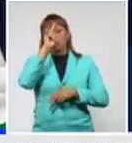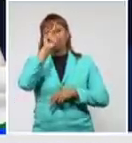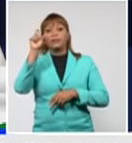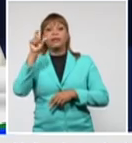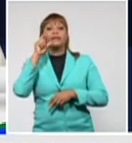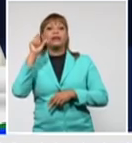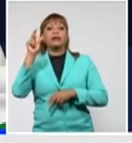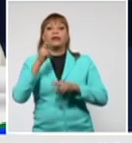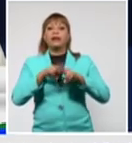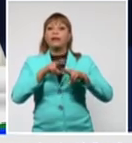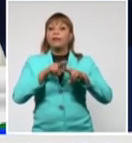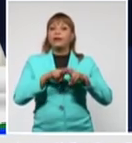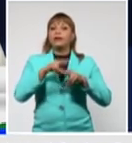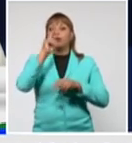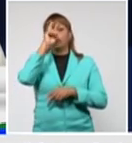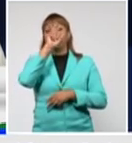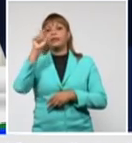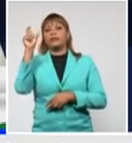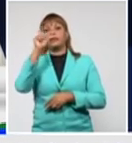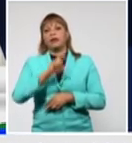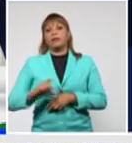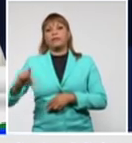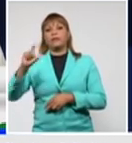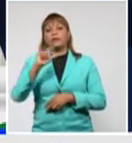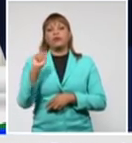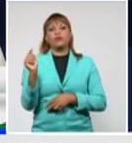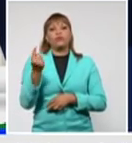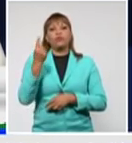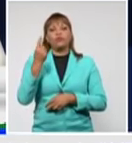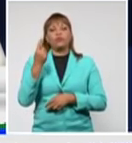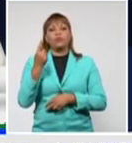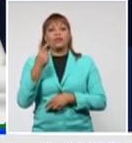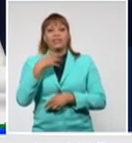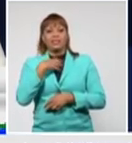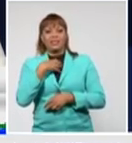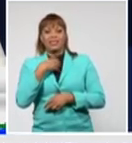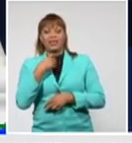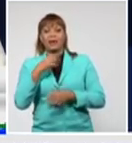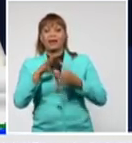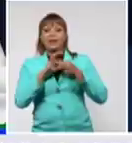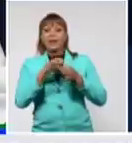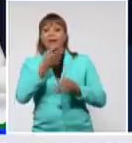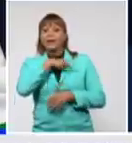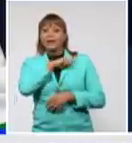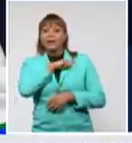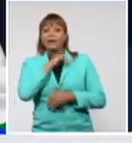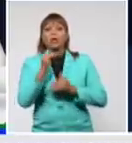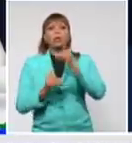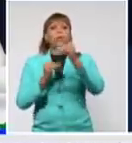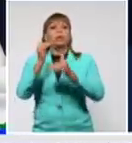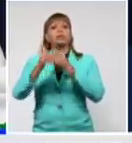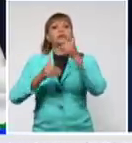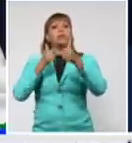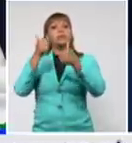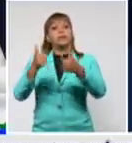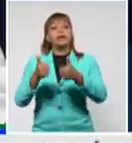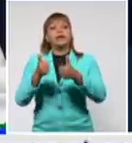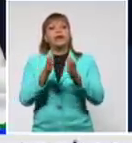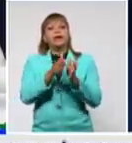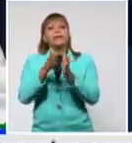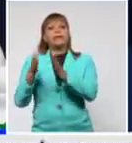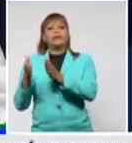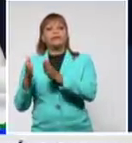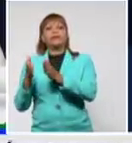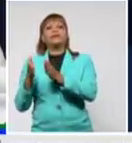Camagüey. Y uno de los pacientes graves que teníamos en el día de ayer tuvo una evolución favorable y pasó al